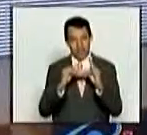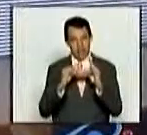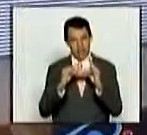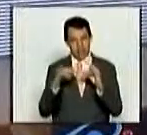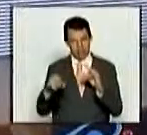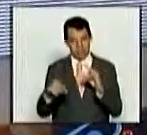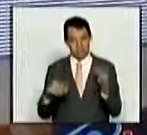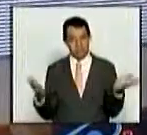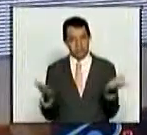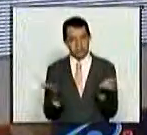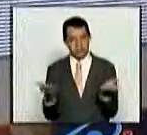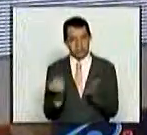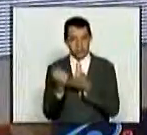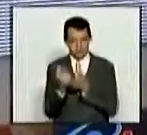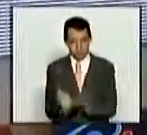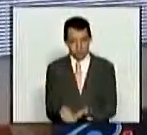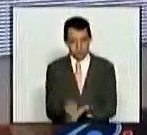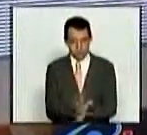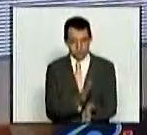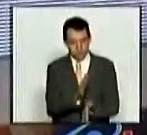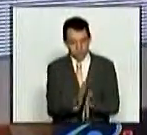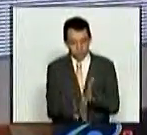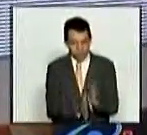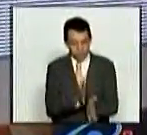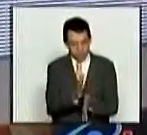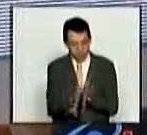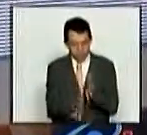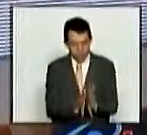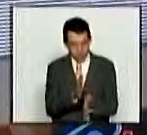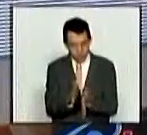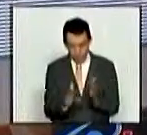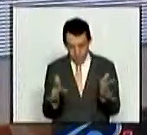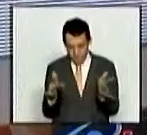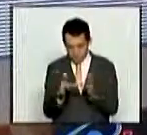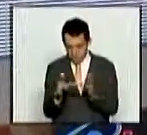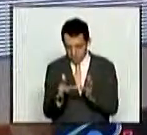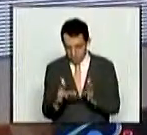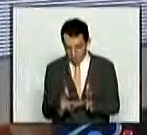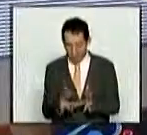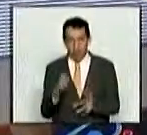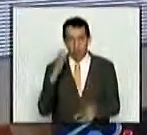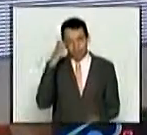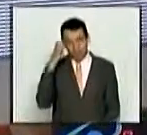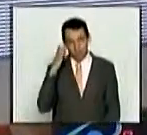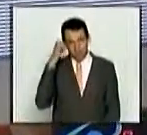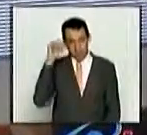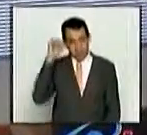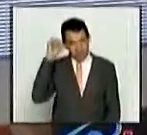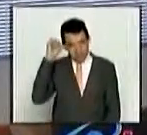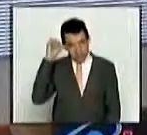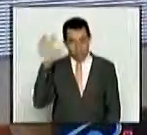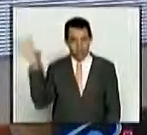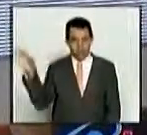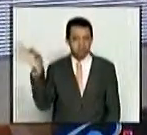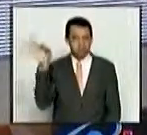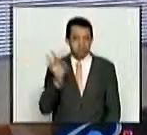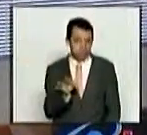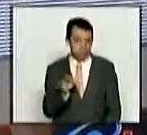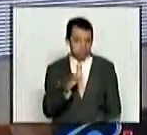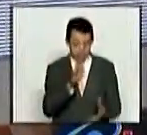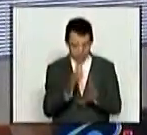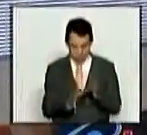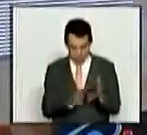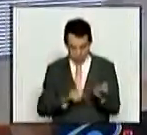hacer desde la camilla, que es desde la quiropraxia, desde una visión mucho más occidental, pero que igual nos estamos acompañando constantemente con algunos